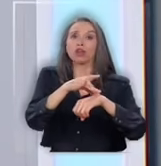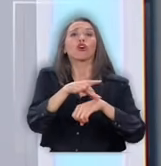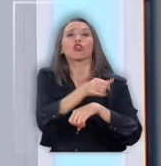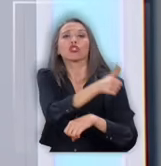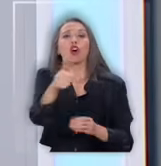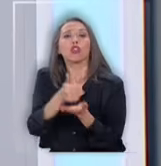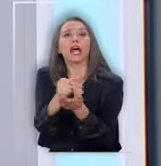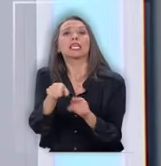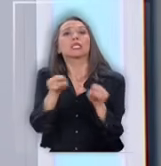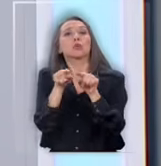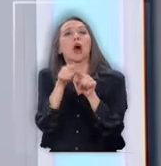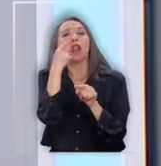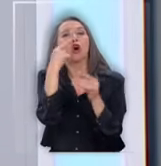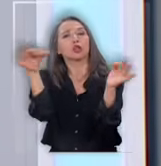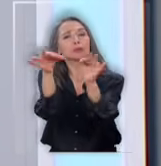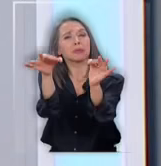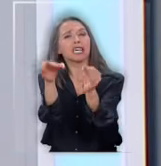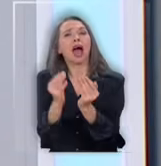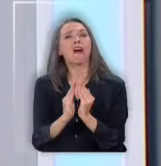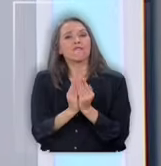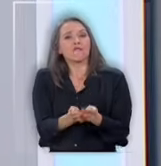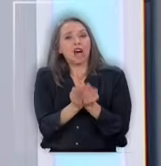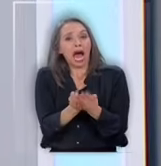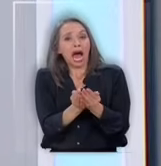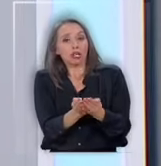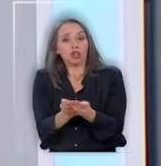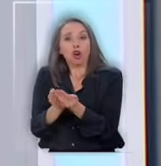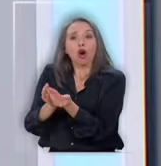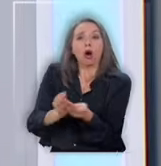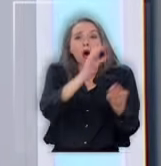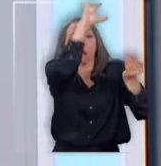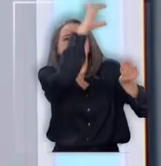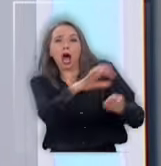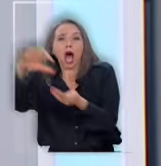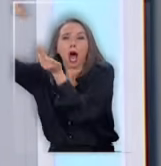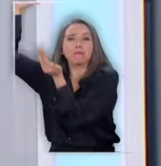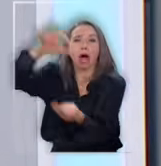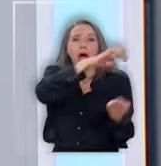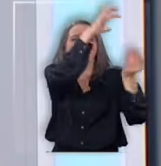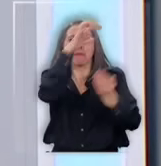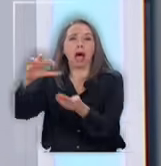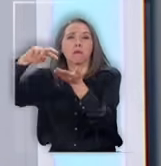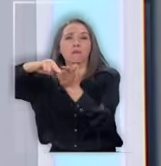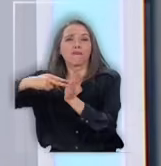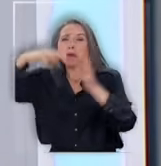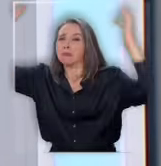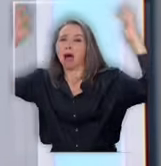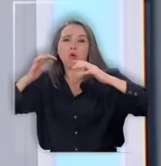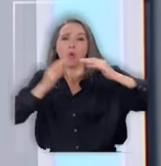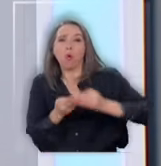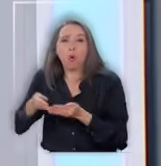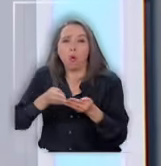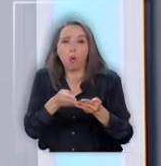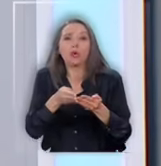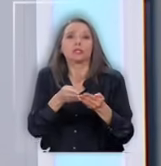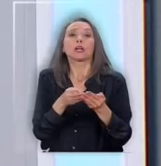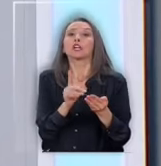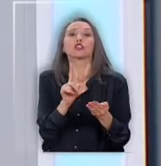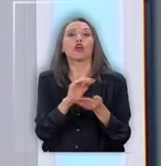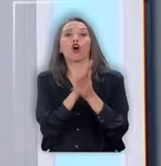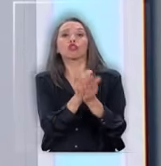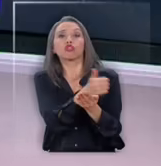porque este un barco y ojo que acá estamos navegando en una tormenta y desgraciadamente no todas las personas están en el mismo barco